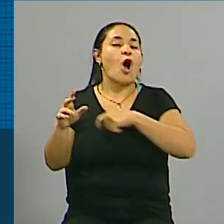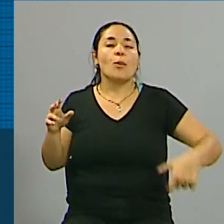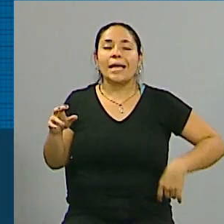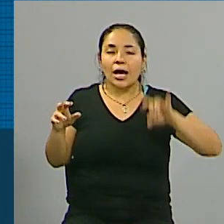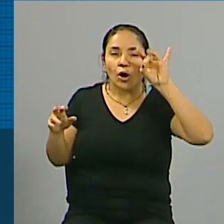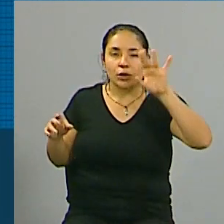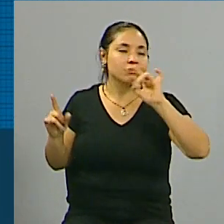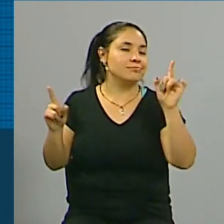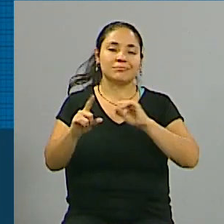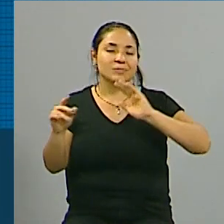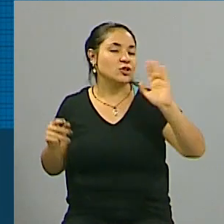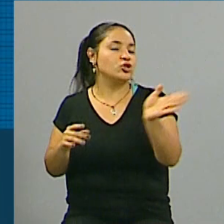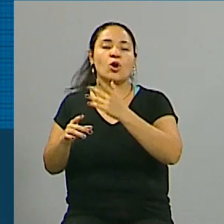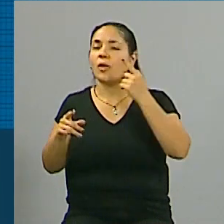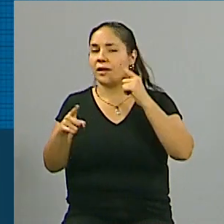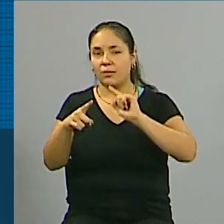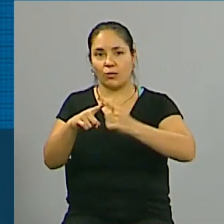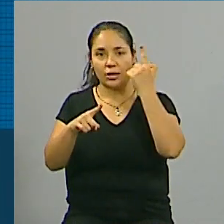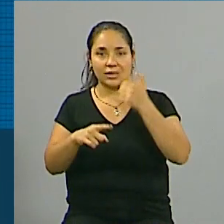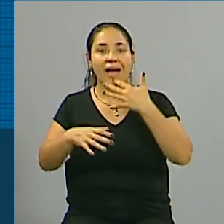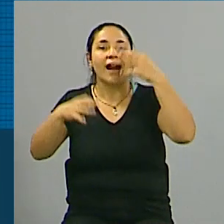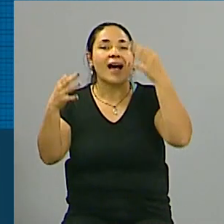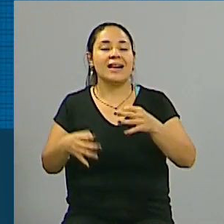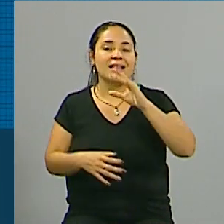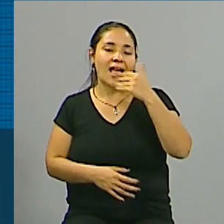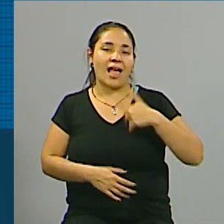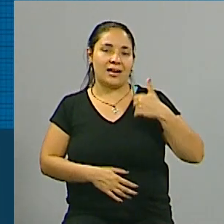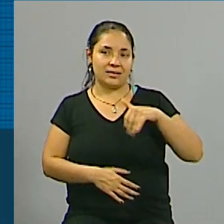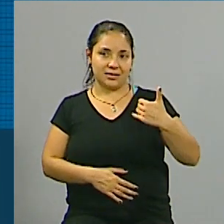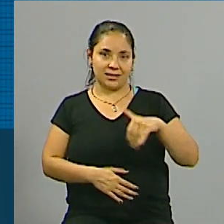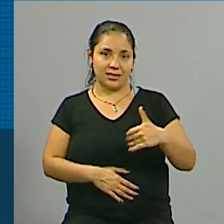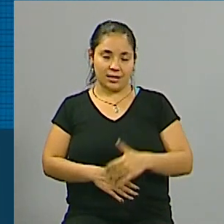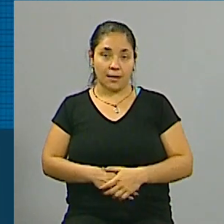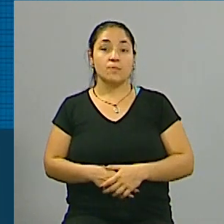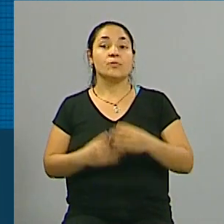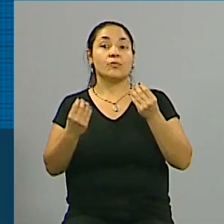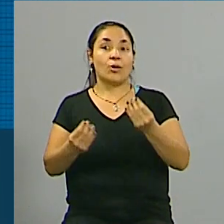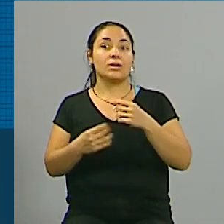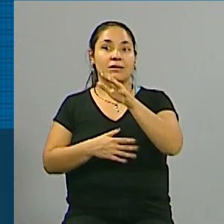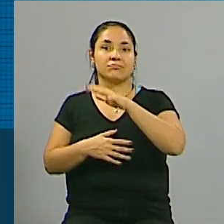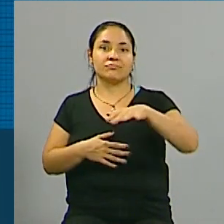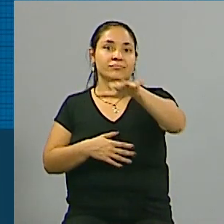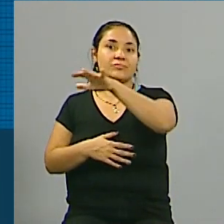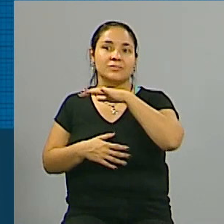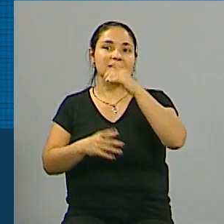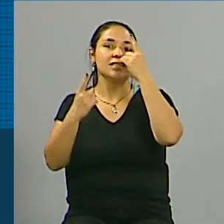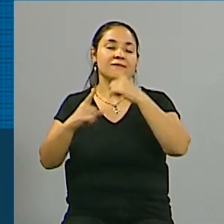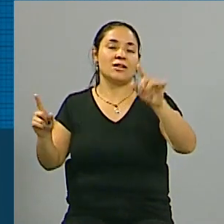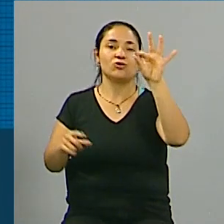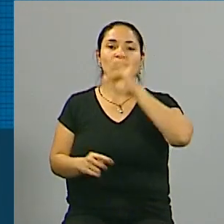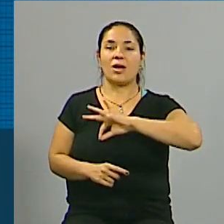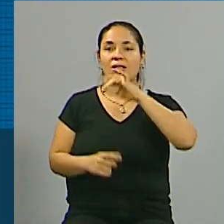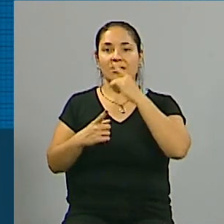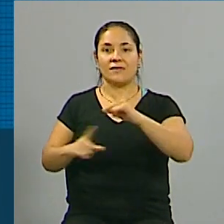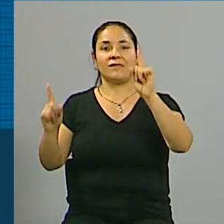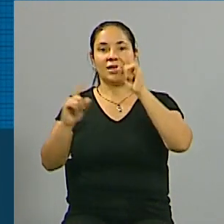general, de la realidad argentina, porque ellos también es real que viven en otro mundo, ¿no? Tienen otros ingresos